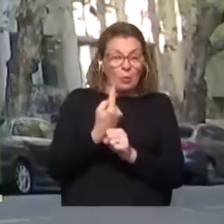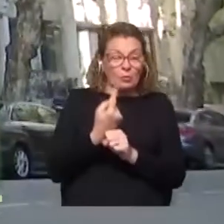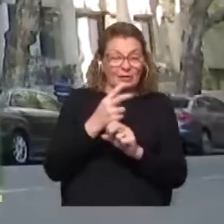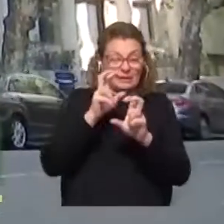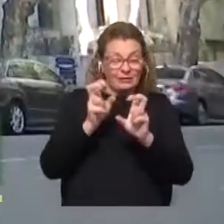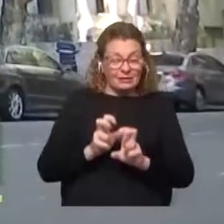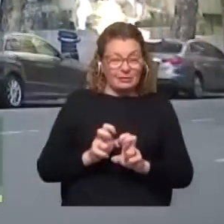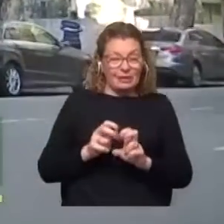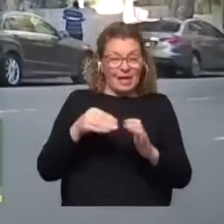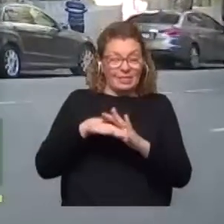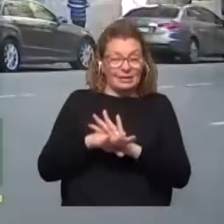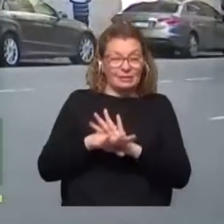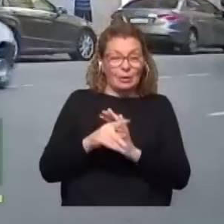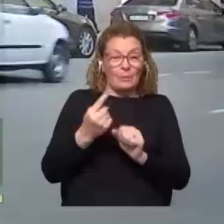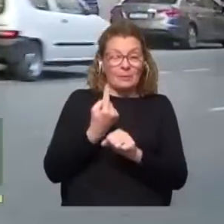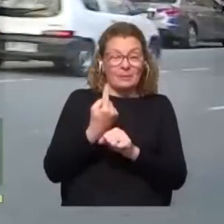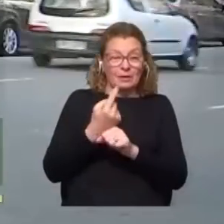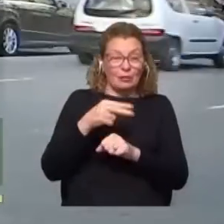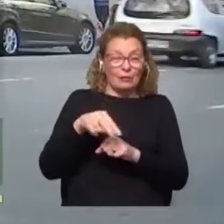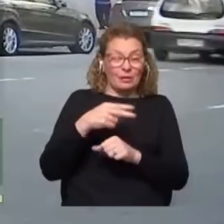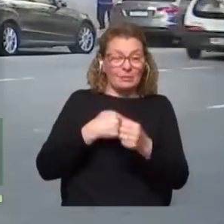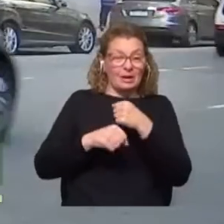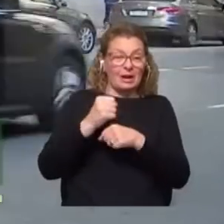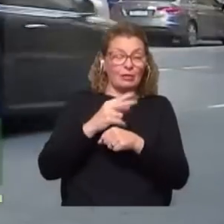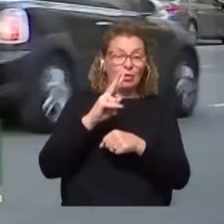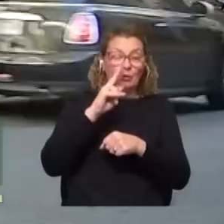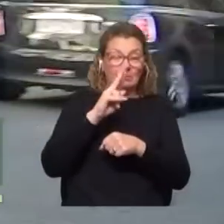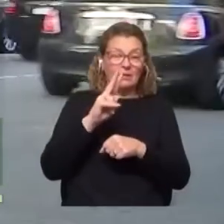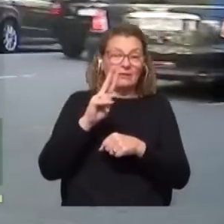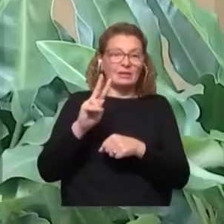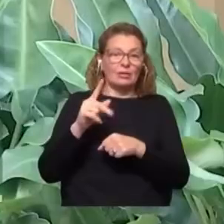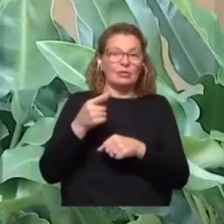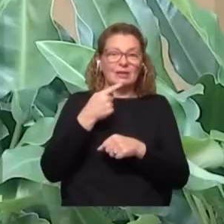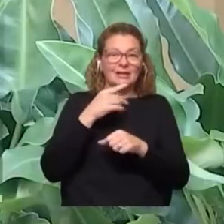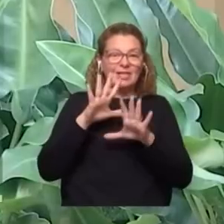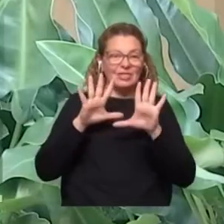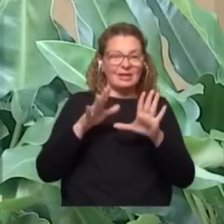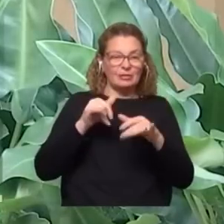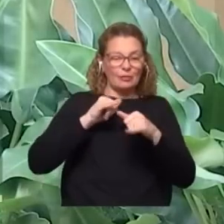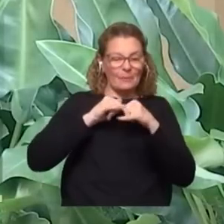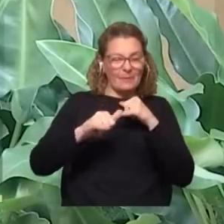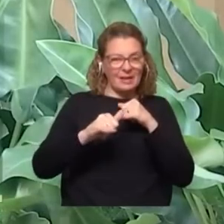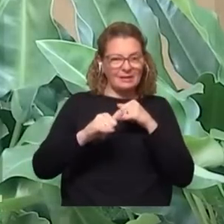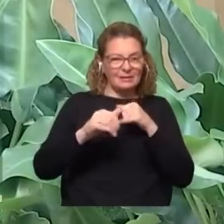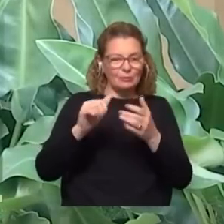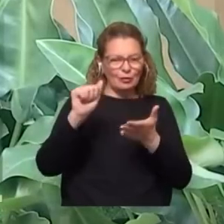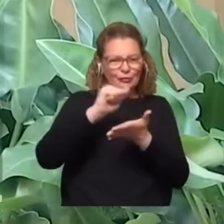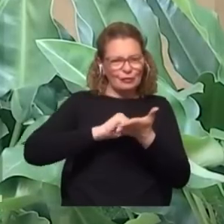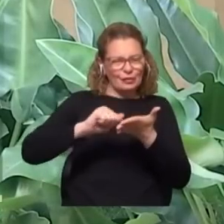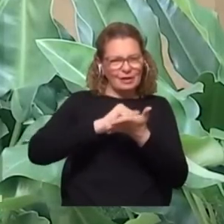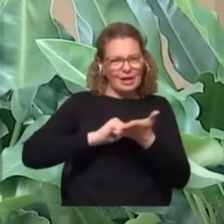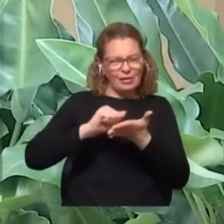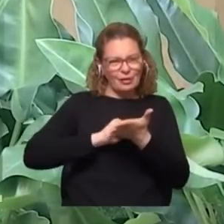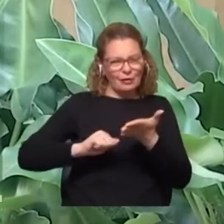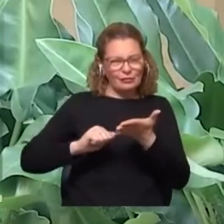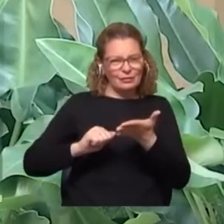la investigación interna que se dio el primero de noviembre de 2022 detalló que 10 correos electrónicos Fueron eliminados por usuarios